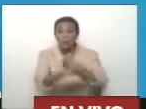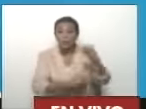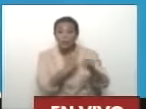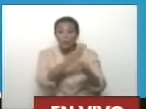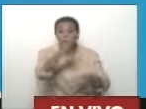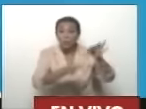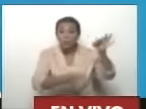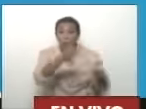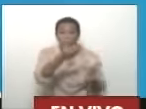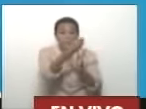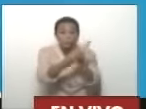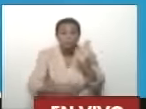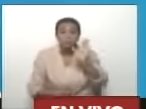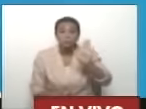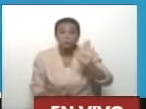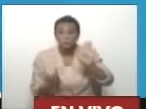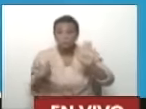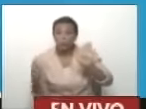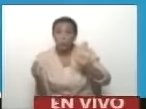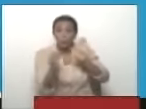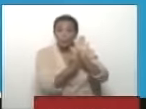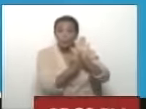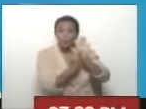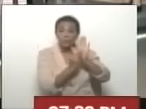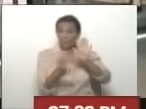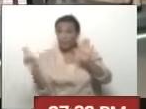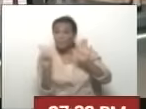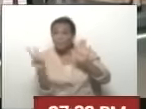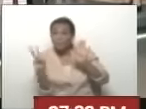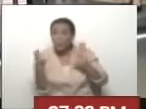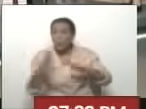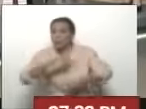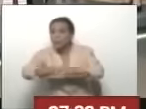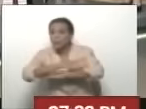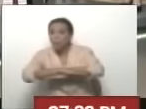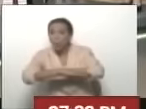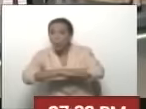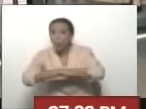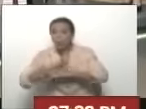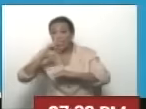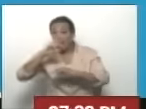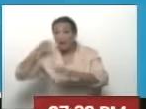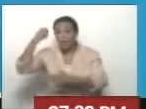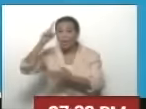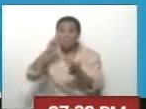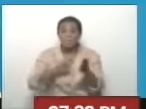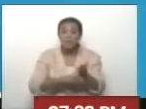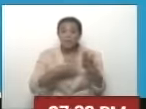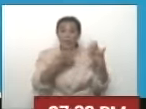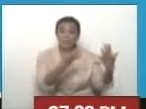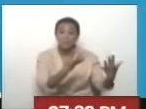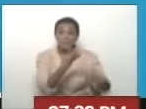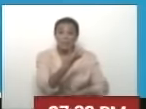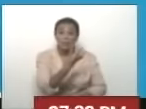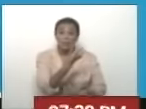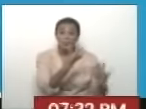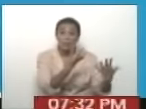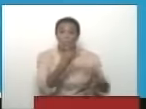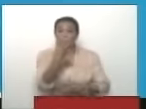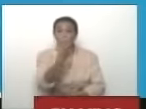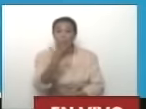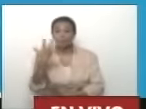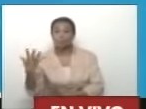Justicia en la mano, la posición de Venezuela histórica desde 1945 sobre el